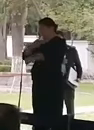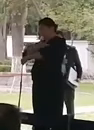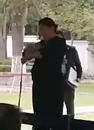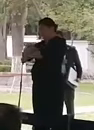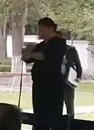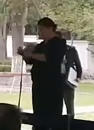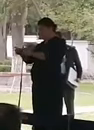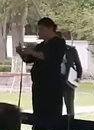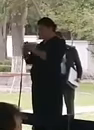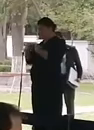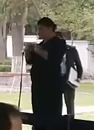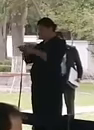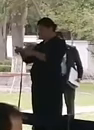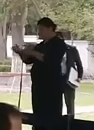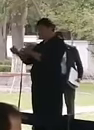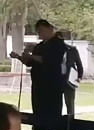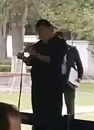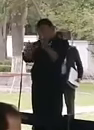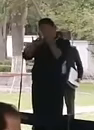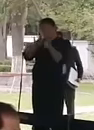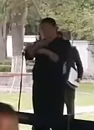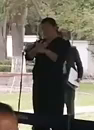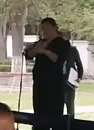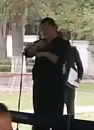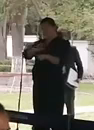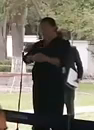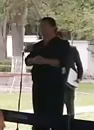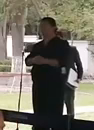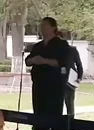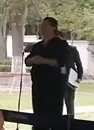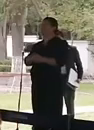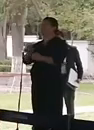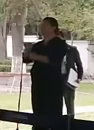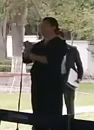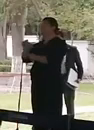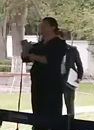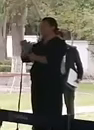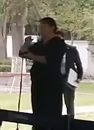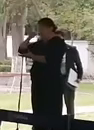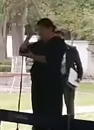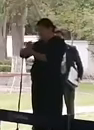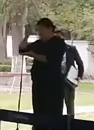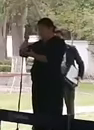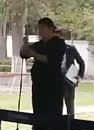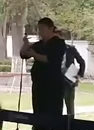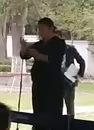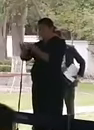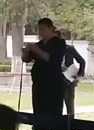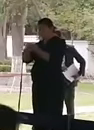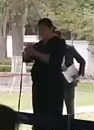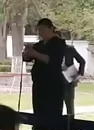familiares a los Estados Unidos, ya fueron con visa, y eso para nosotros fue un gran